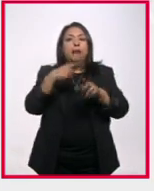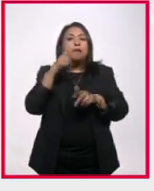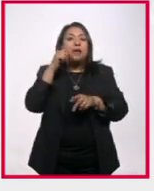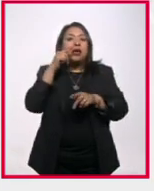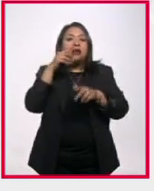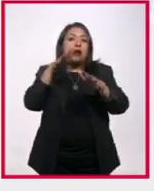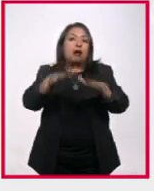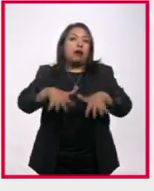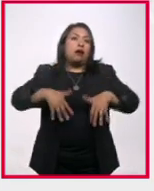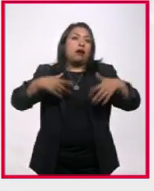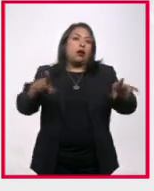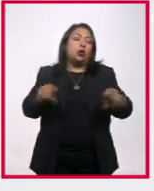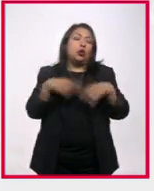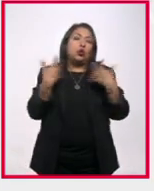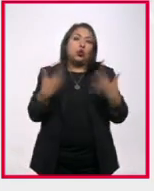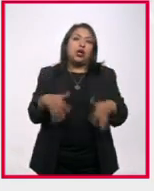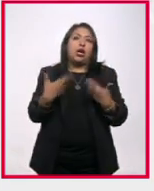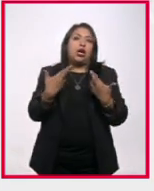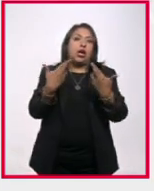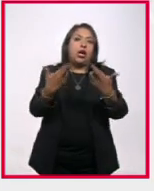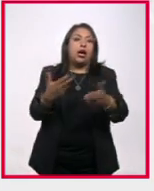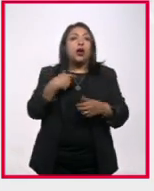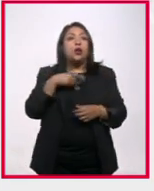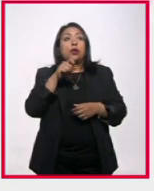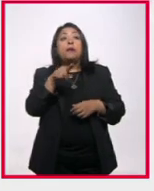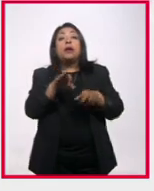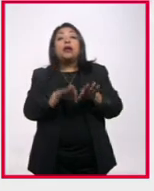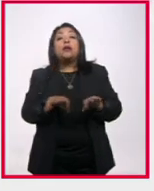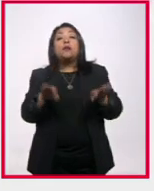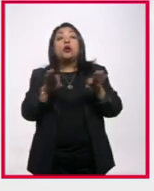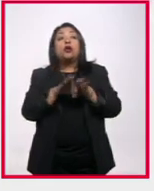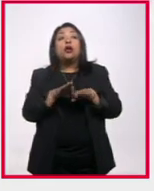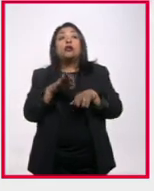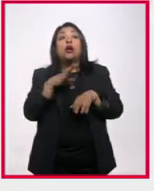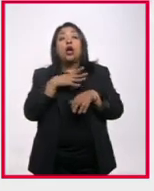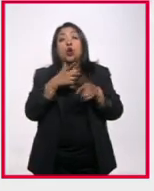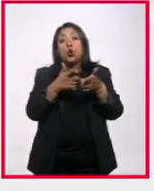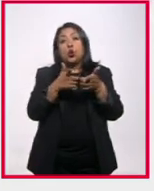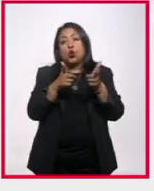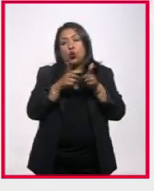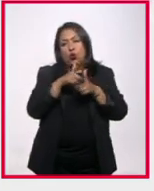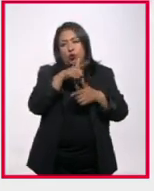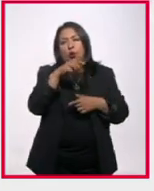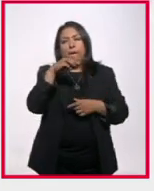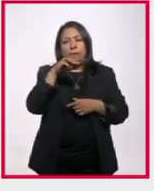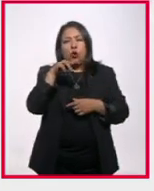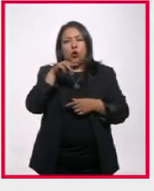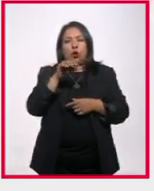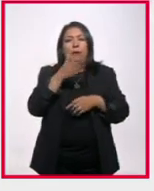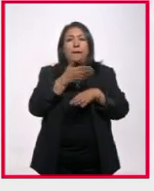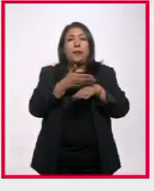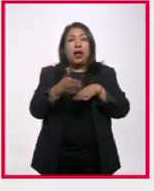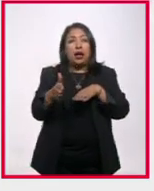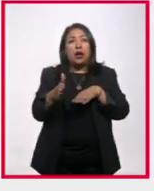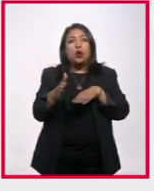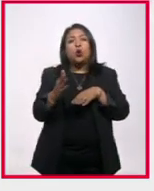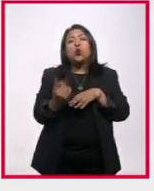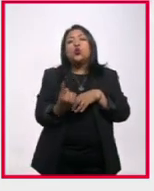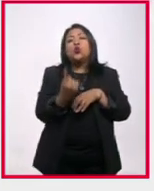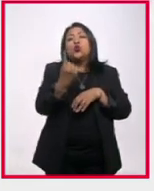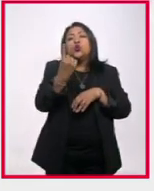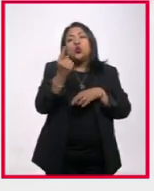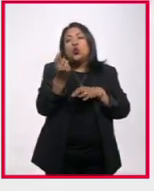concierto. Regalazo. Regalazo. Además, muy importante la presencia de un grupo como Mono Blanco, porque es uno de